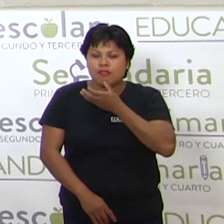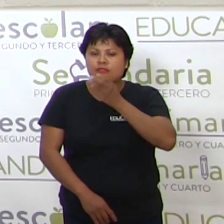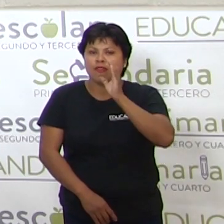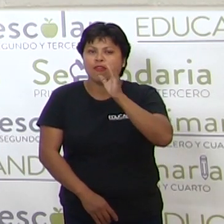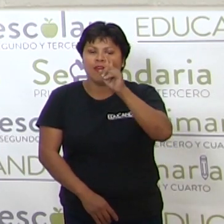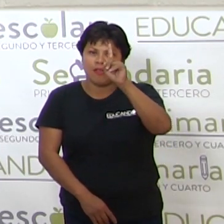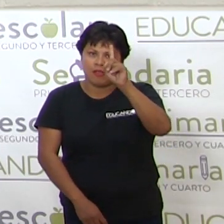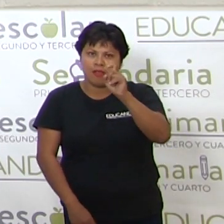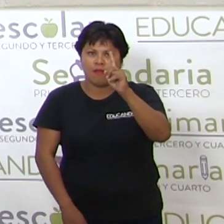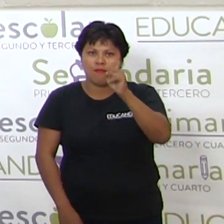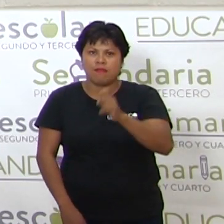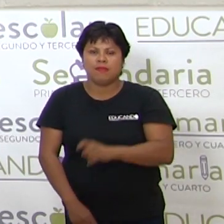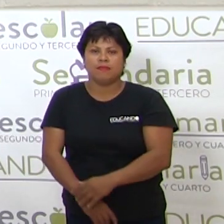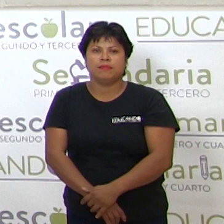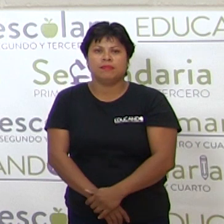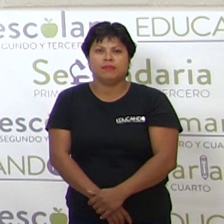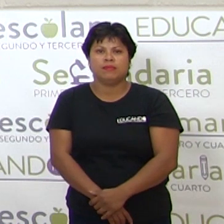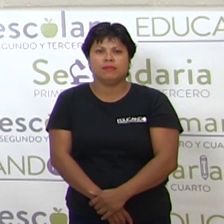tomás